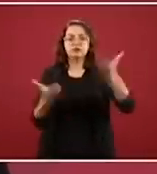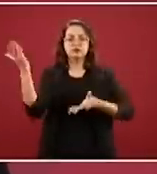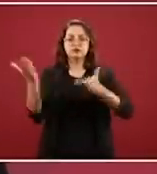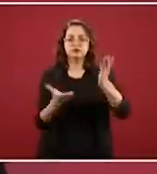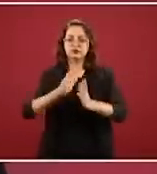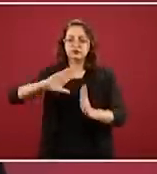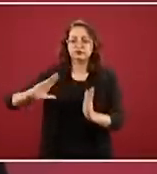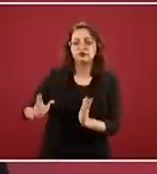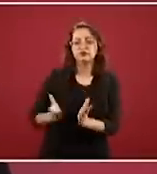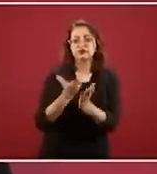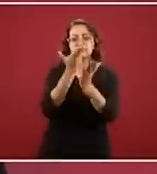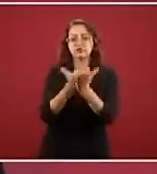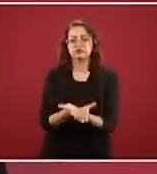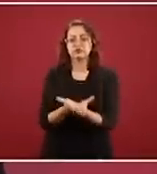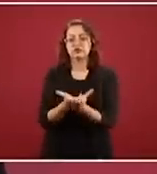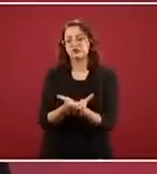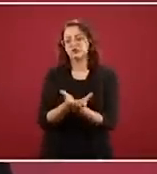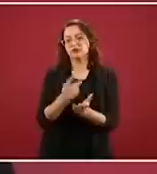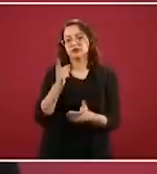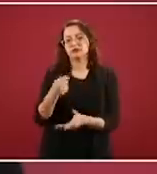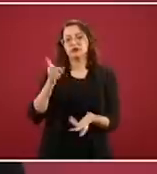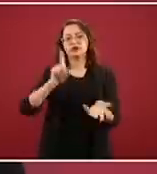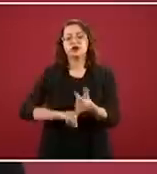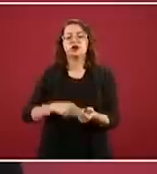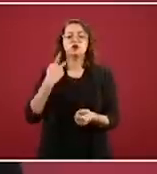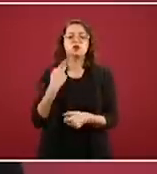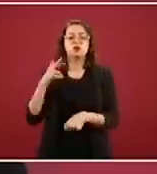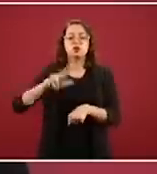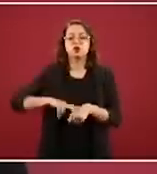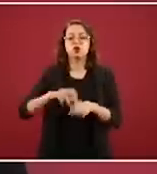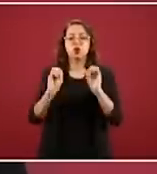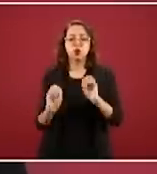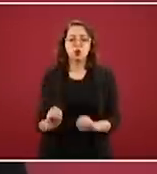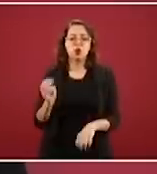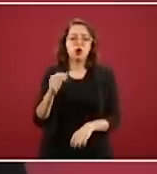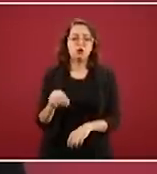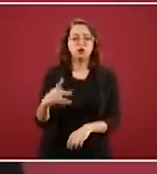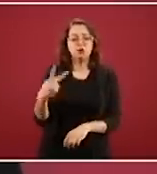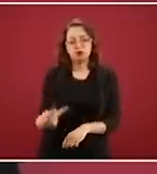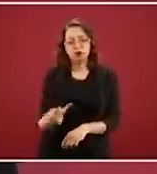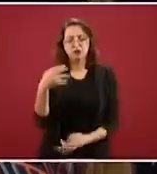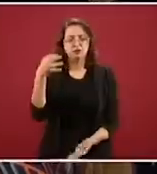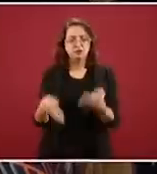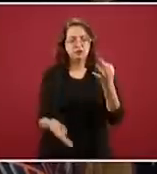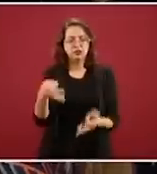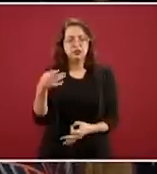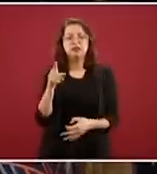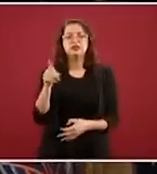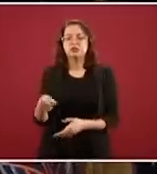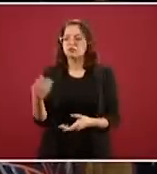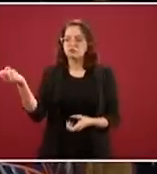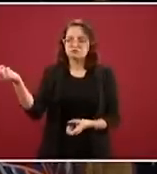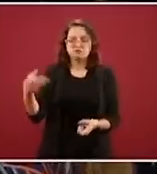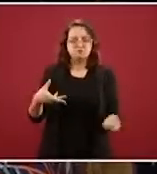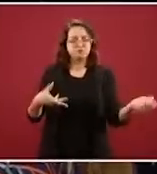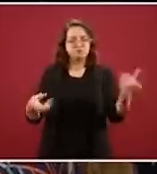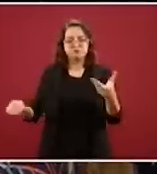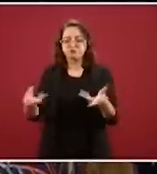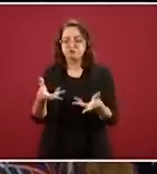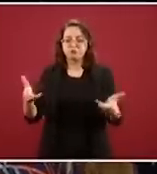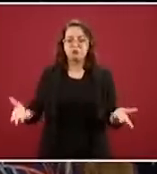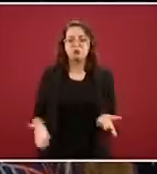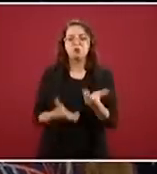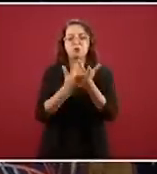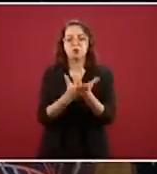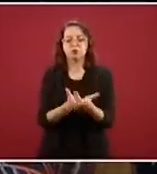a través de sus procuradurías o fiscalías. La Conferencia Nacional